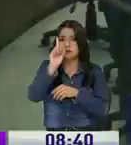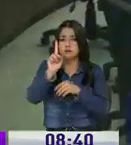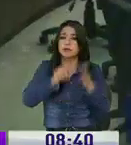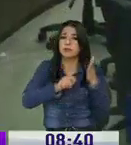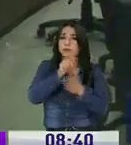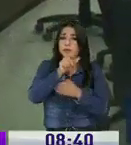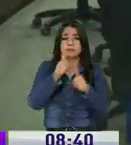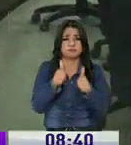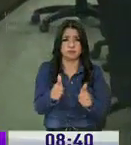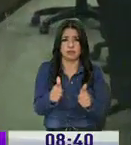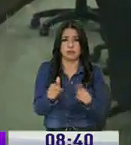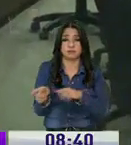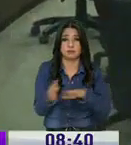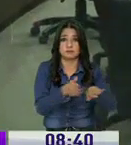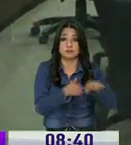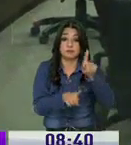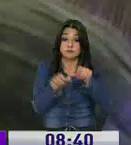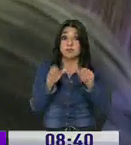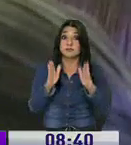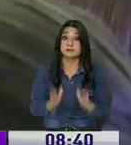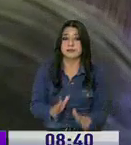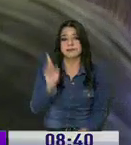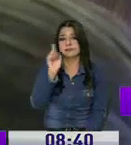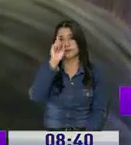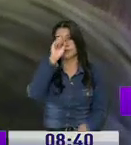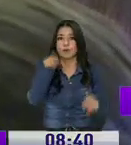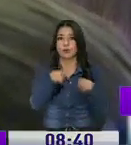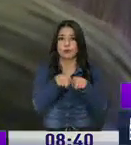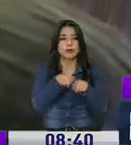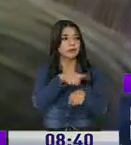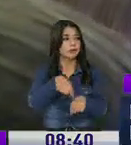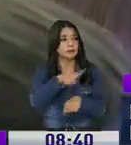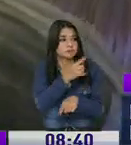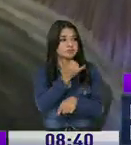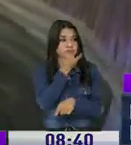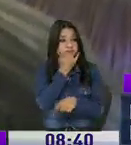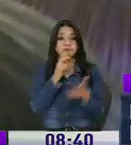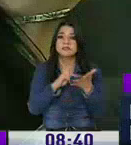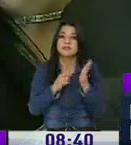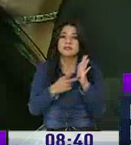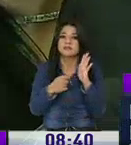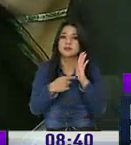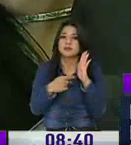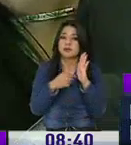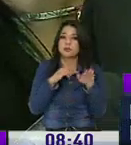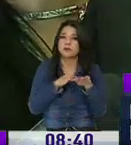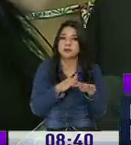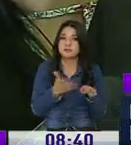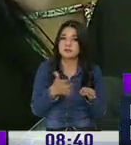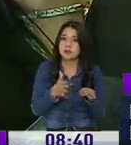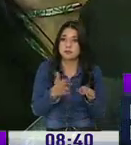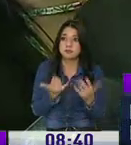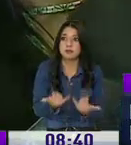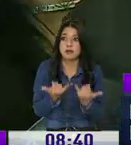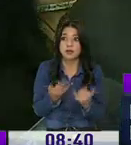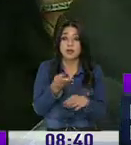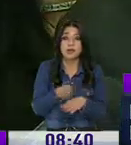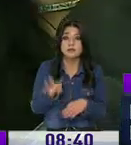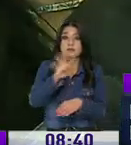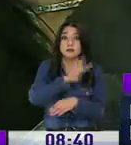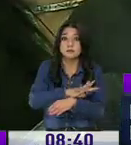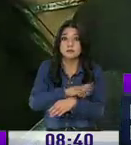resuelto ya. Sin embargo, algunos de los legisladores cuestionaron este proceder, pues caería en la ilegalidad. La Asamblea el día de hoy se